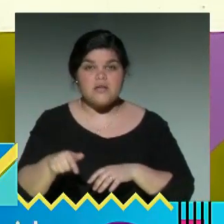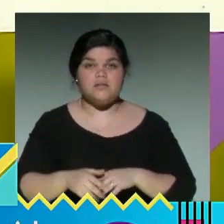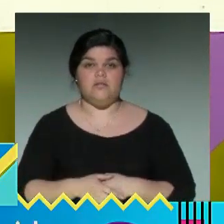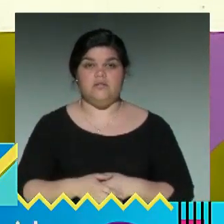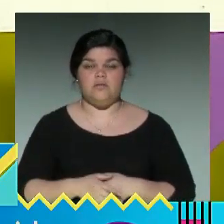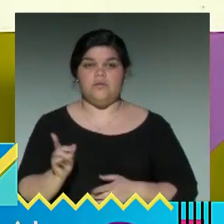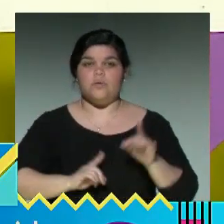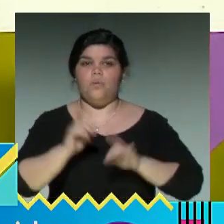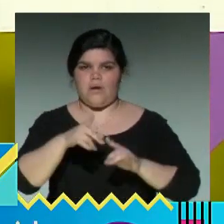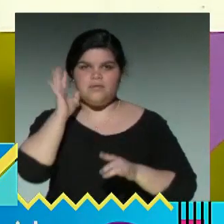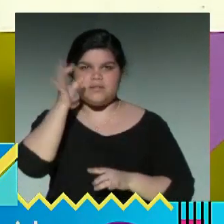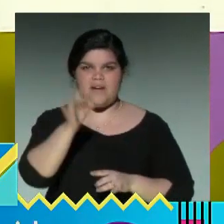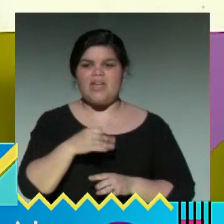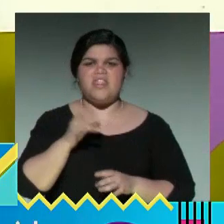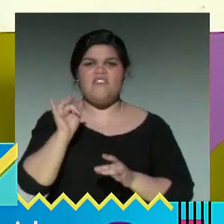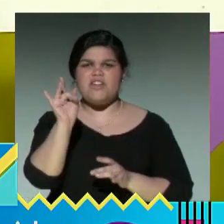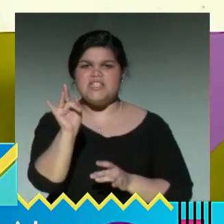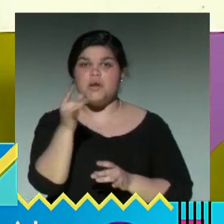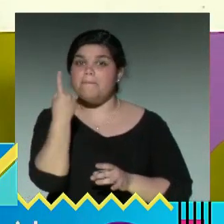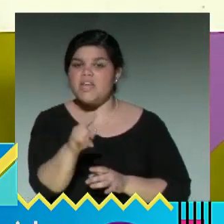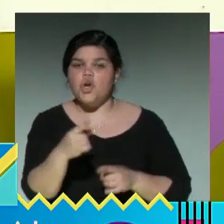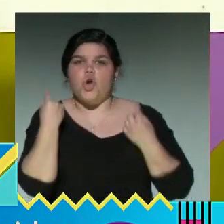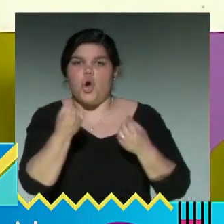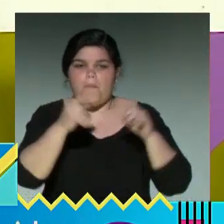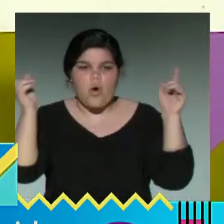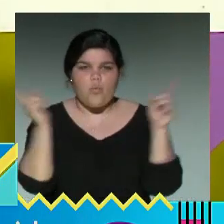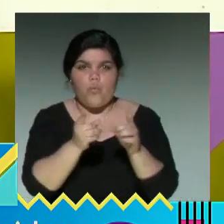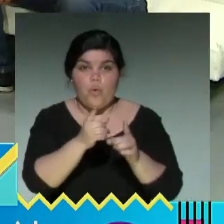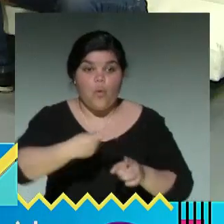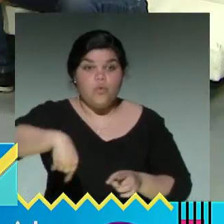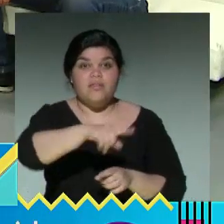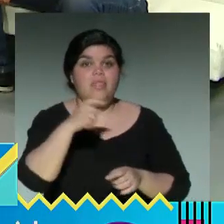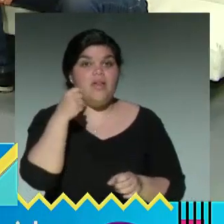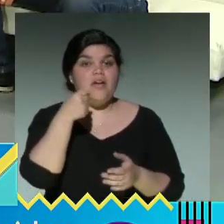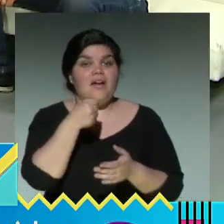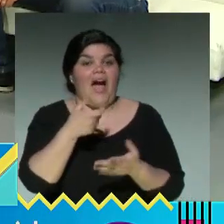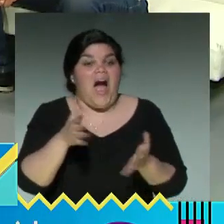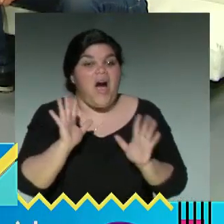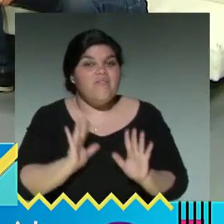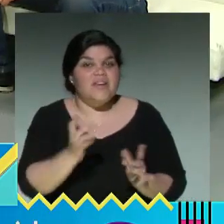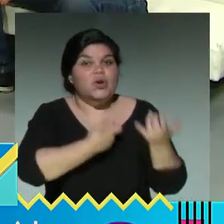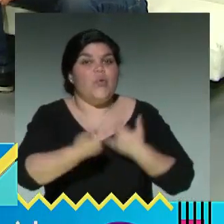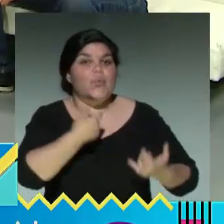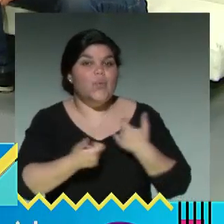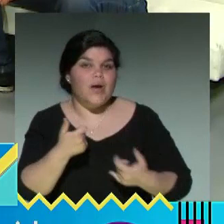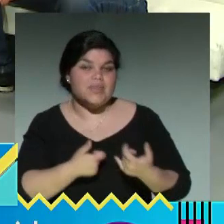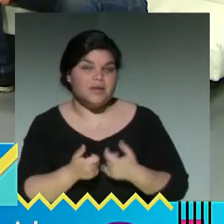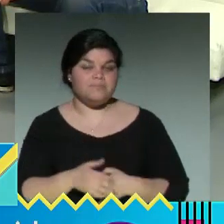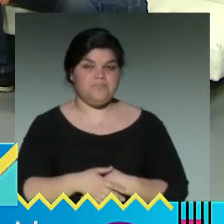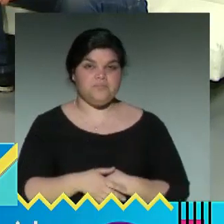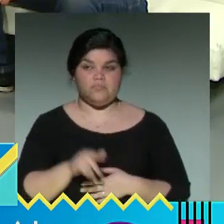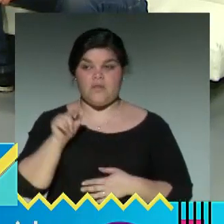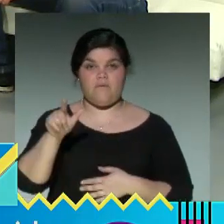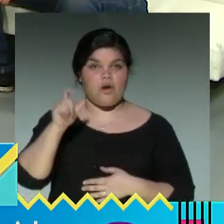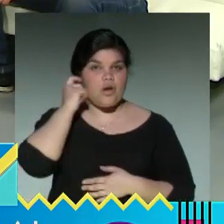que ya venimos haciendo desde que comenzó el programa. Pero bueno, ahora el desafío es el de ustedes para que nos cuenten. Justamente, empezamos por vos,